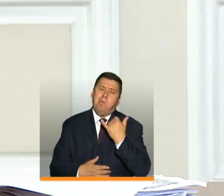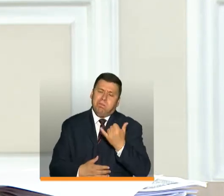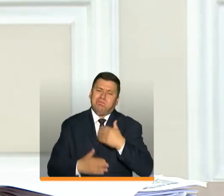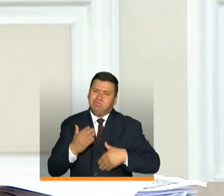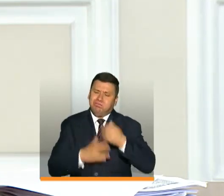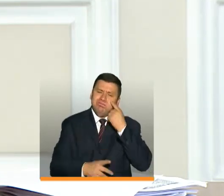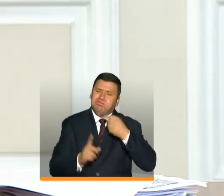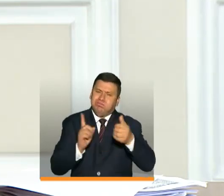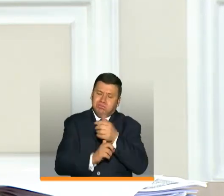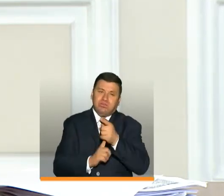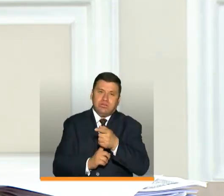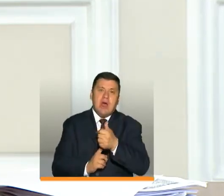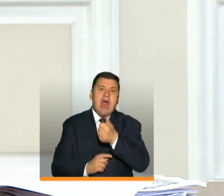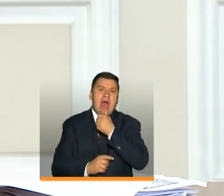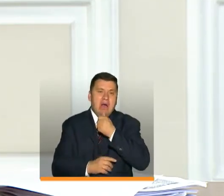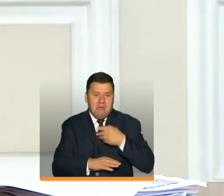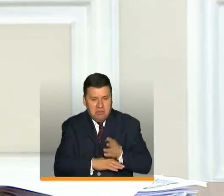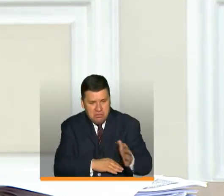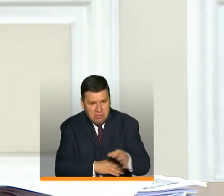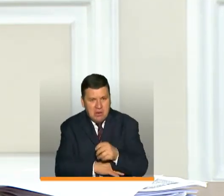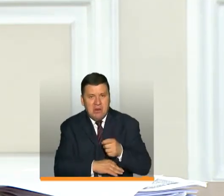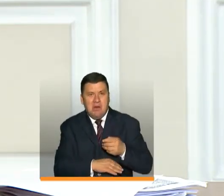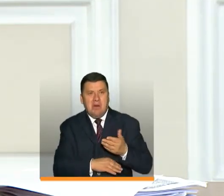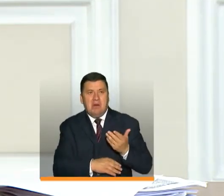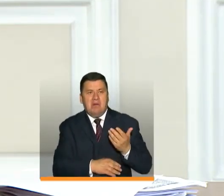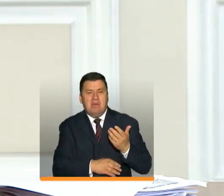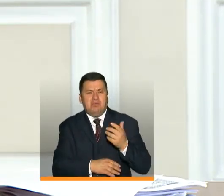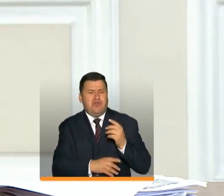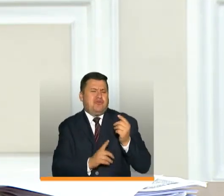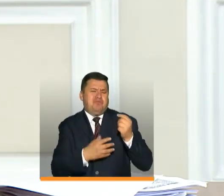vamos a tener también acuicultura, pesca.